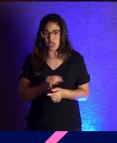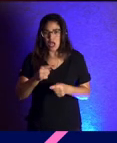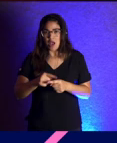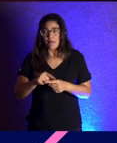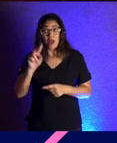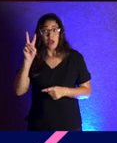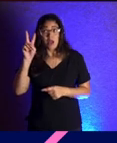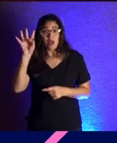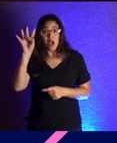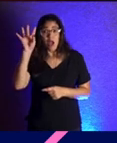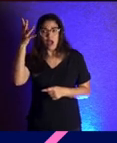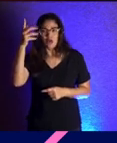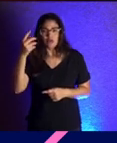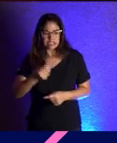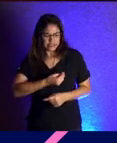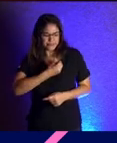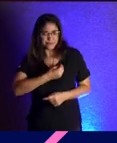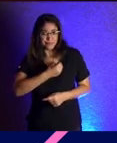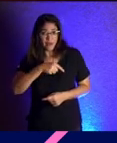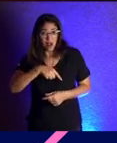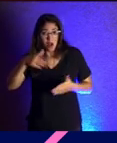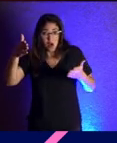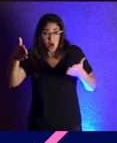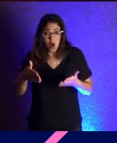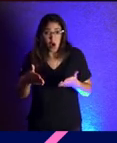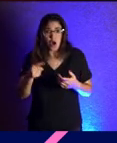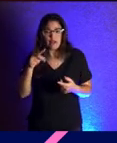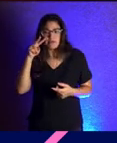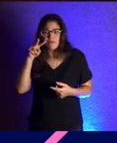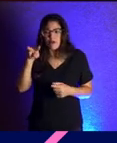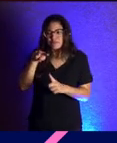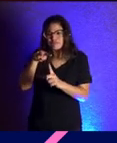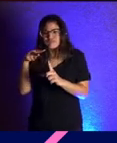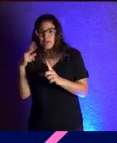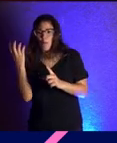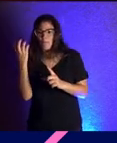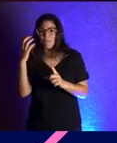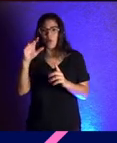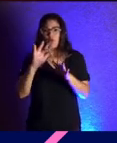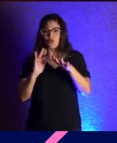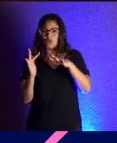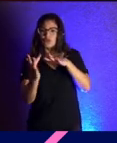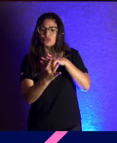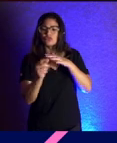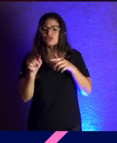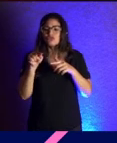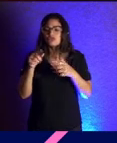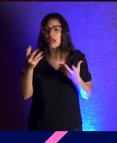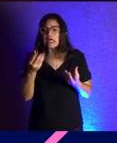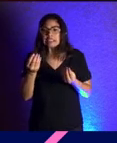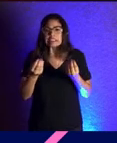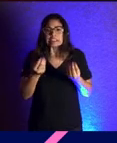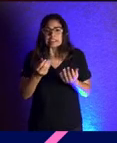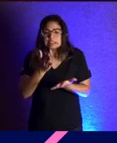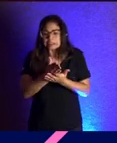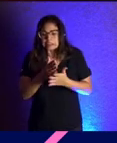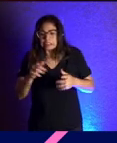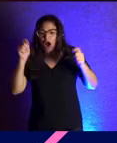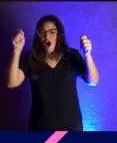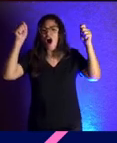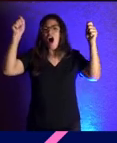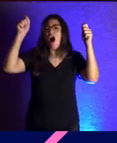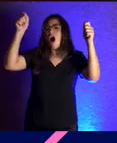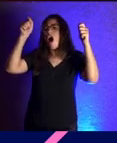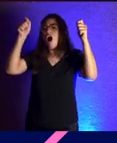una vez se presenta el primer post que publicó la red movilizando una marca como que ya